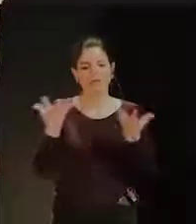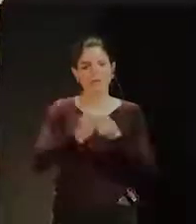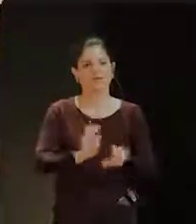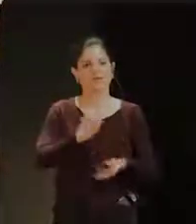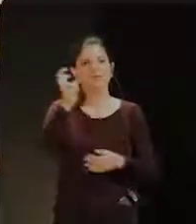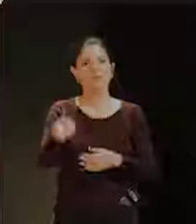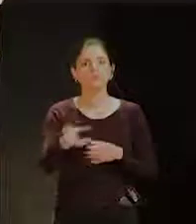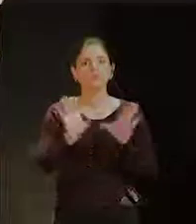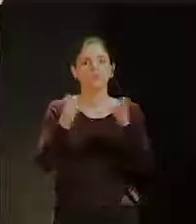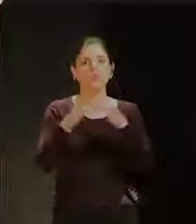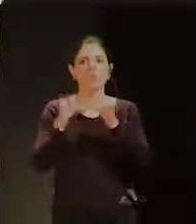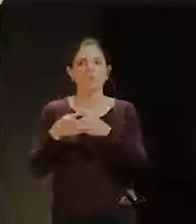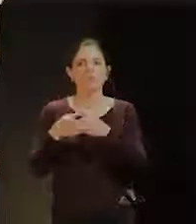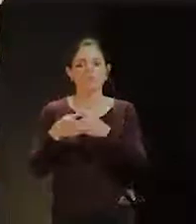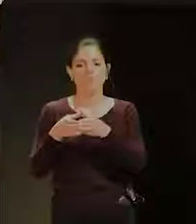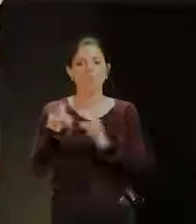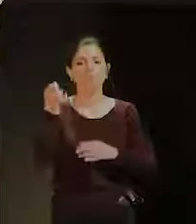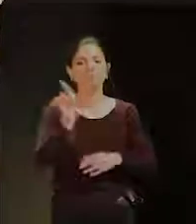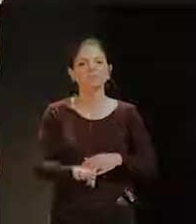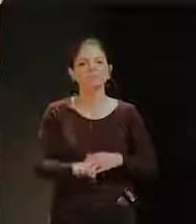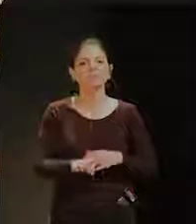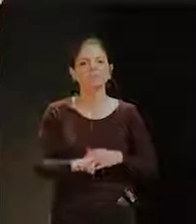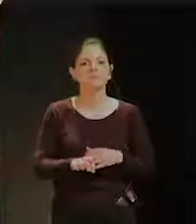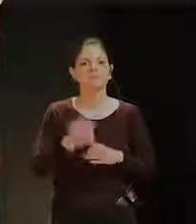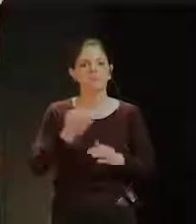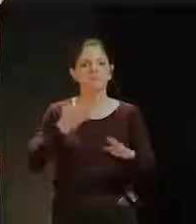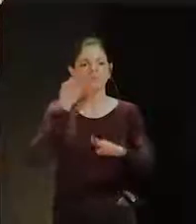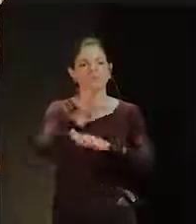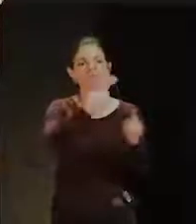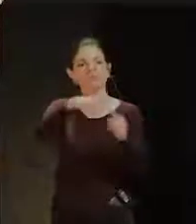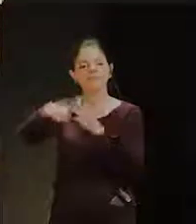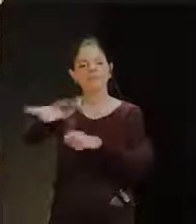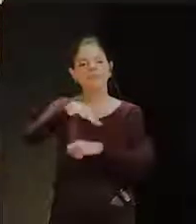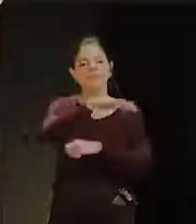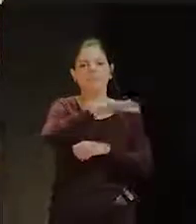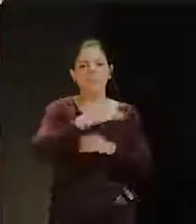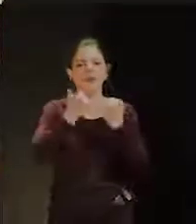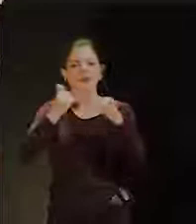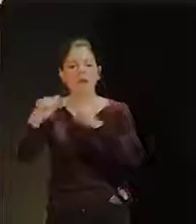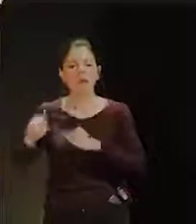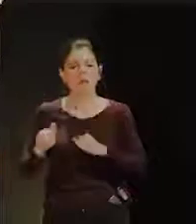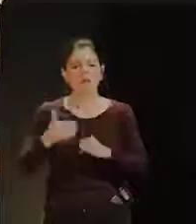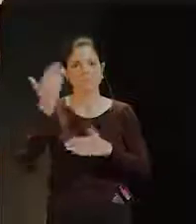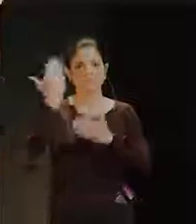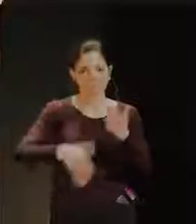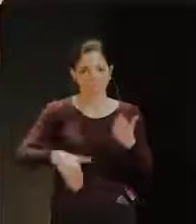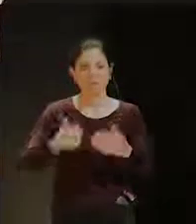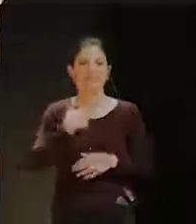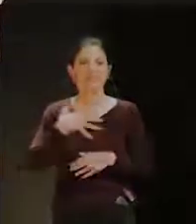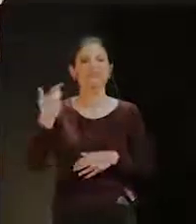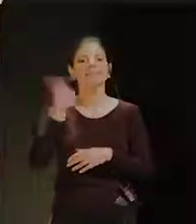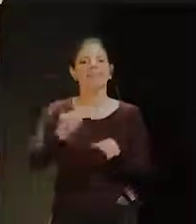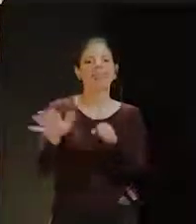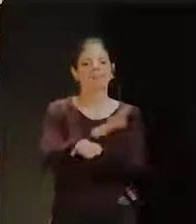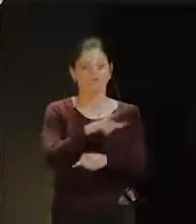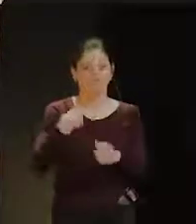otros grupos, tienen también que ir a distintos lugares de actuación, periodistas que quieren también